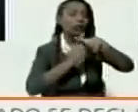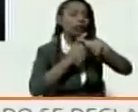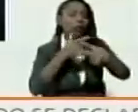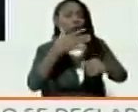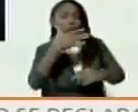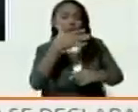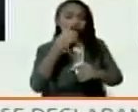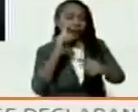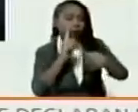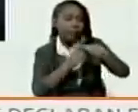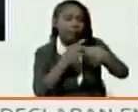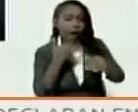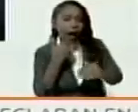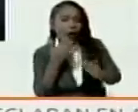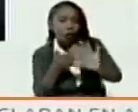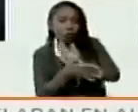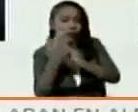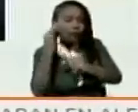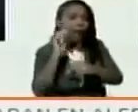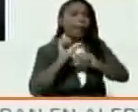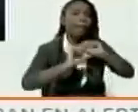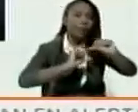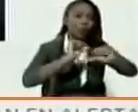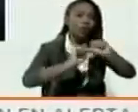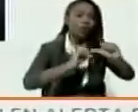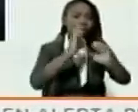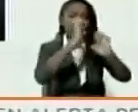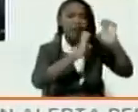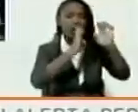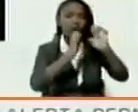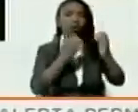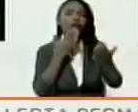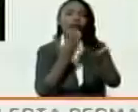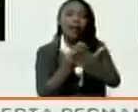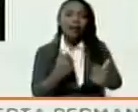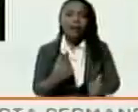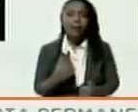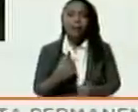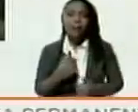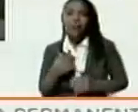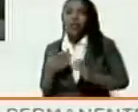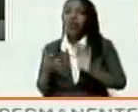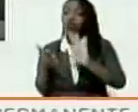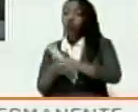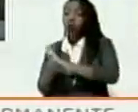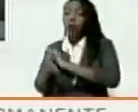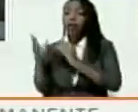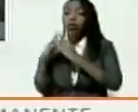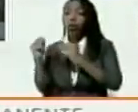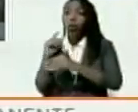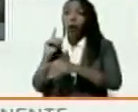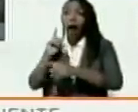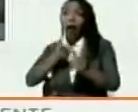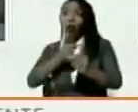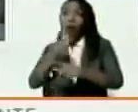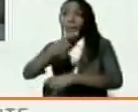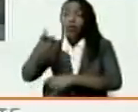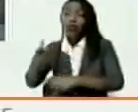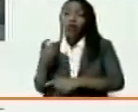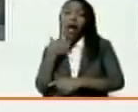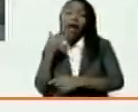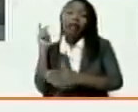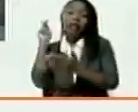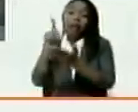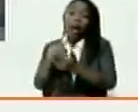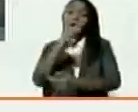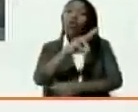sido descartados hasta ahora o que siguen en proceso de evaluación. Muchas gracias. Sobre casos sospechosos, han llegado unos